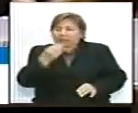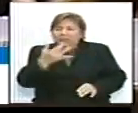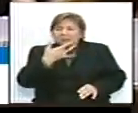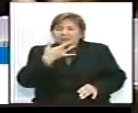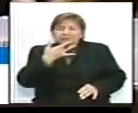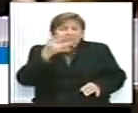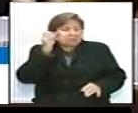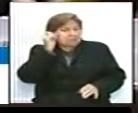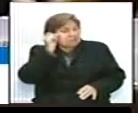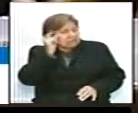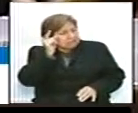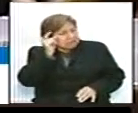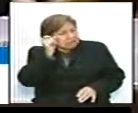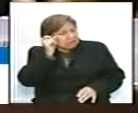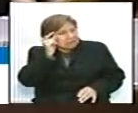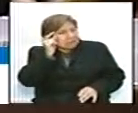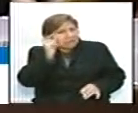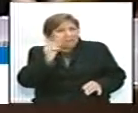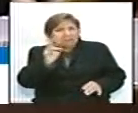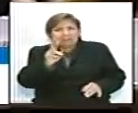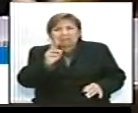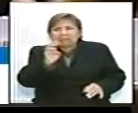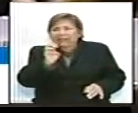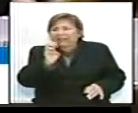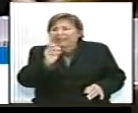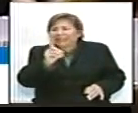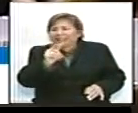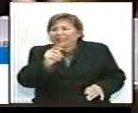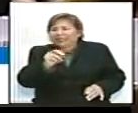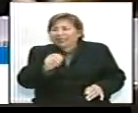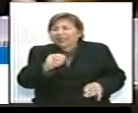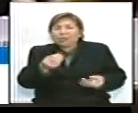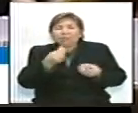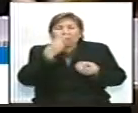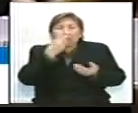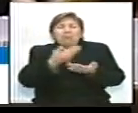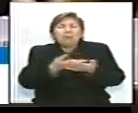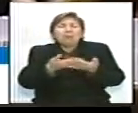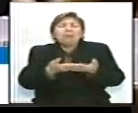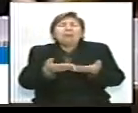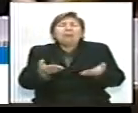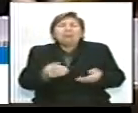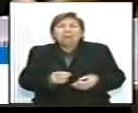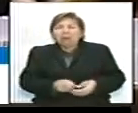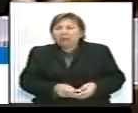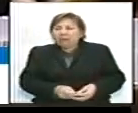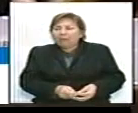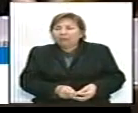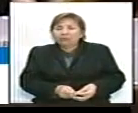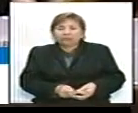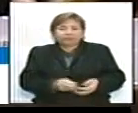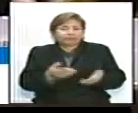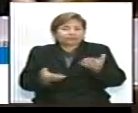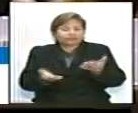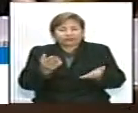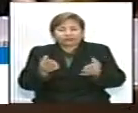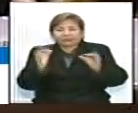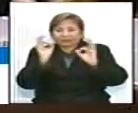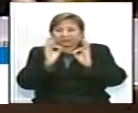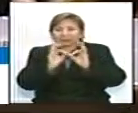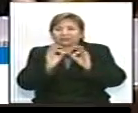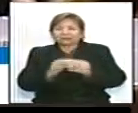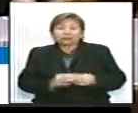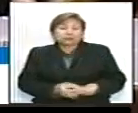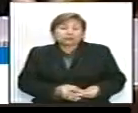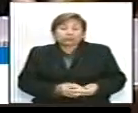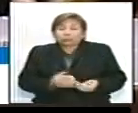hacer un rating, ¿no? Un rating para ver que se esté midiendo de manera más efectiva. No sé